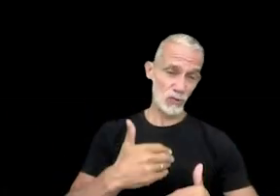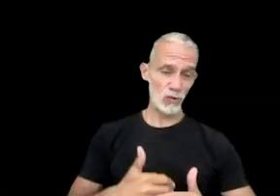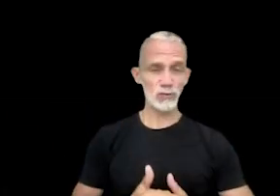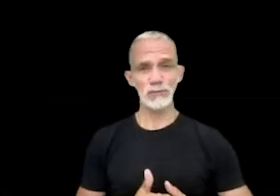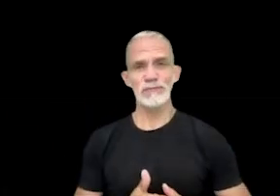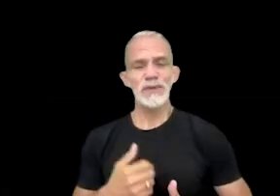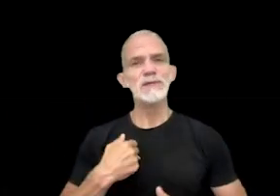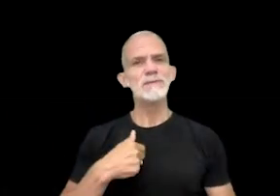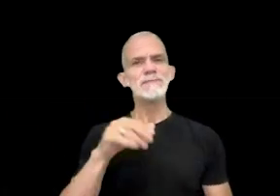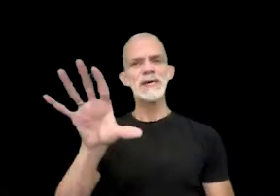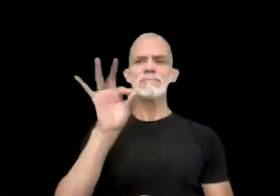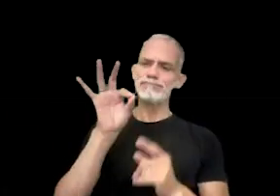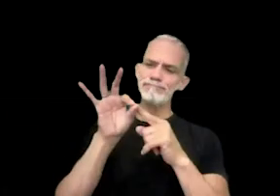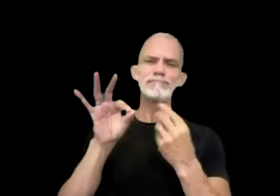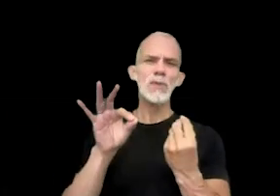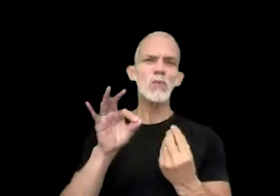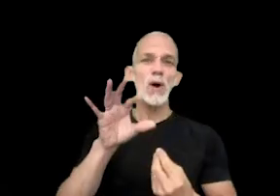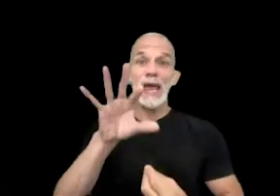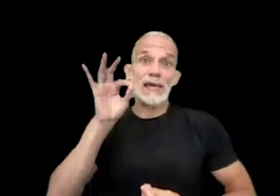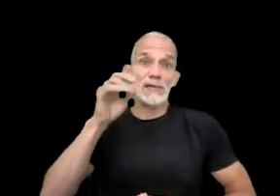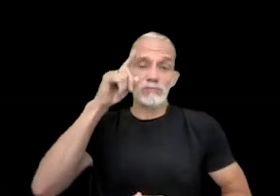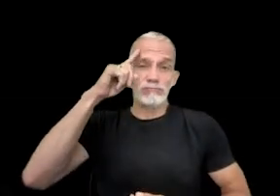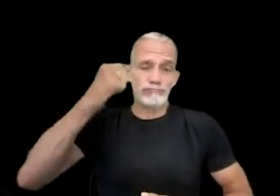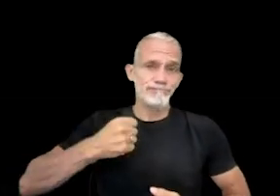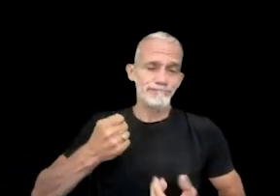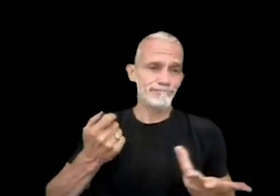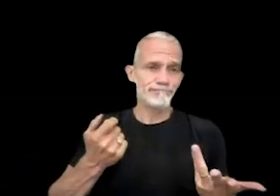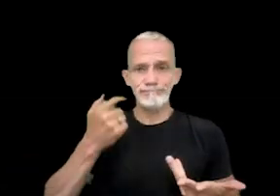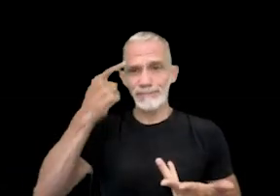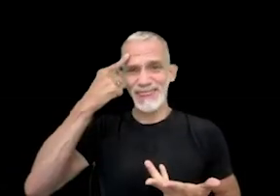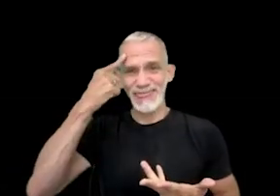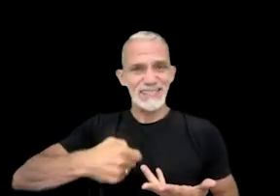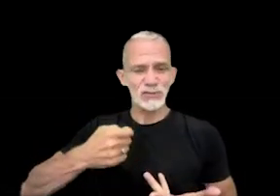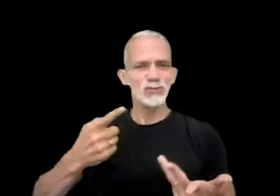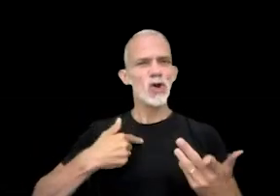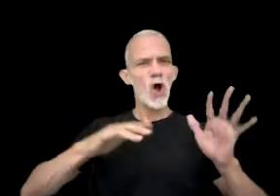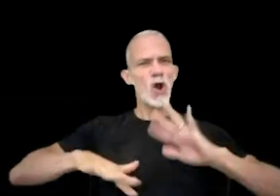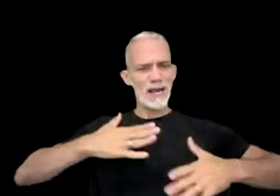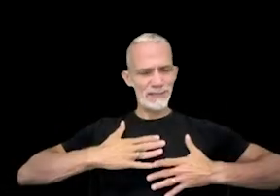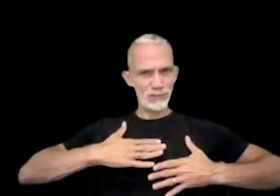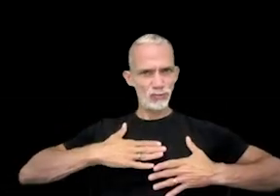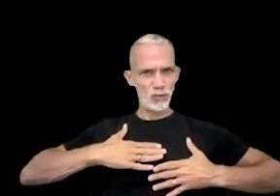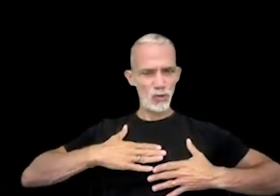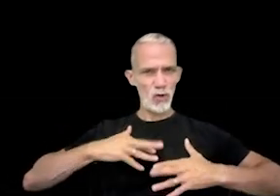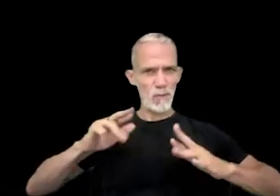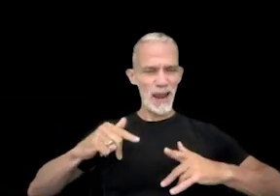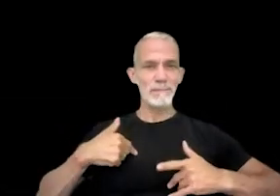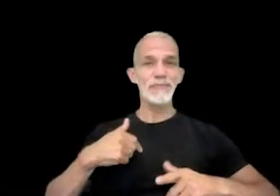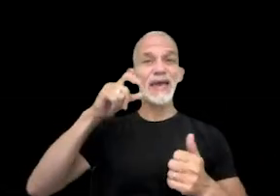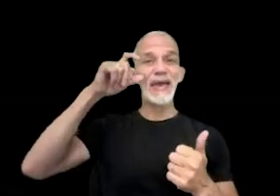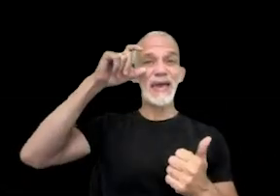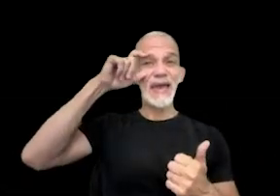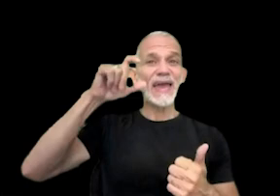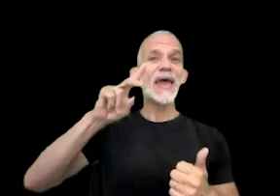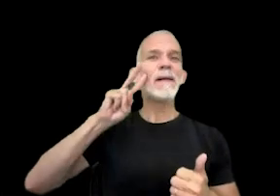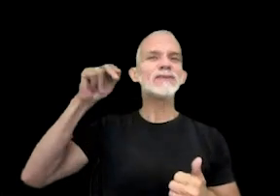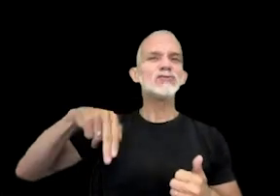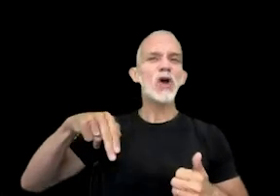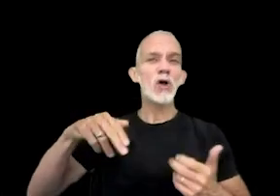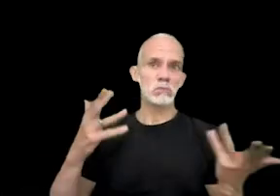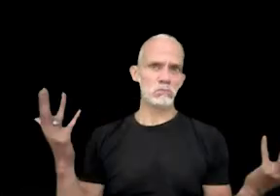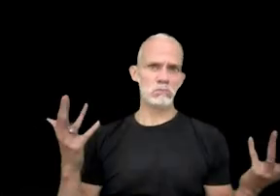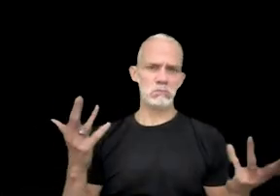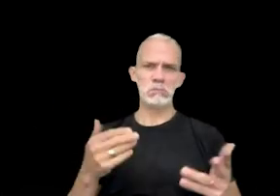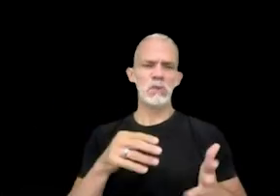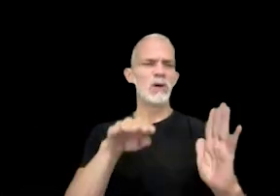Y decidir dentro del marco de qué manera yo me organizo. La evasión no es más que el repudio